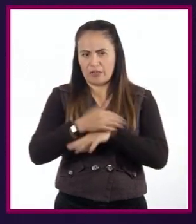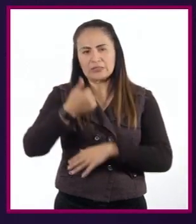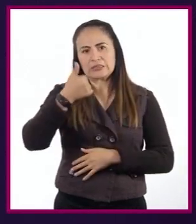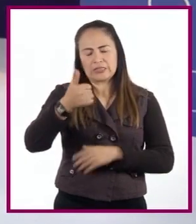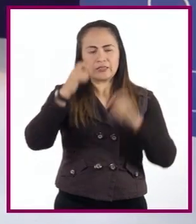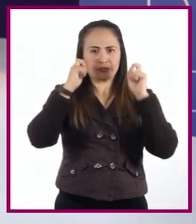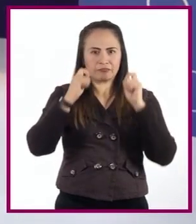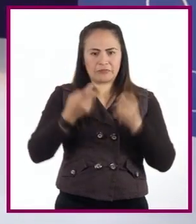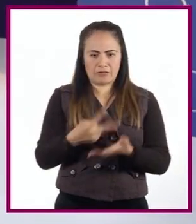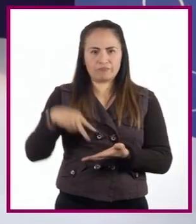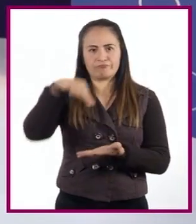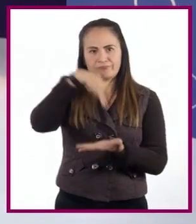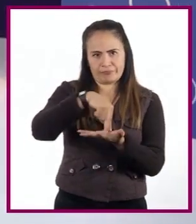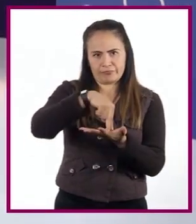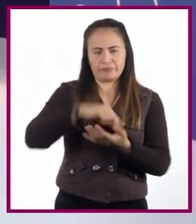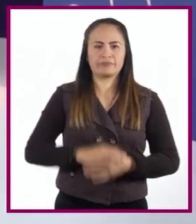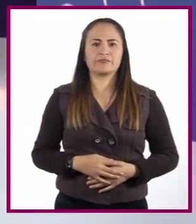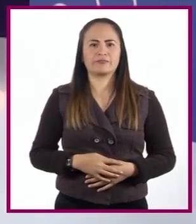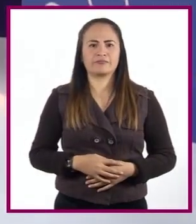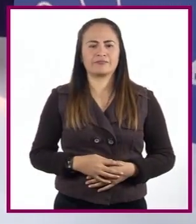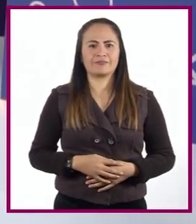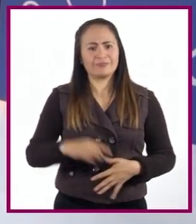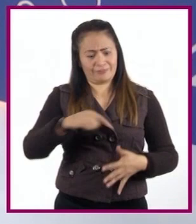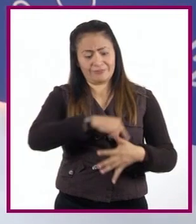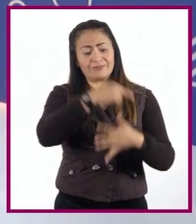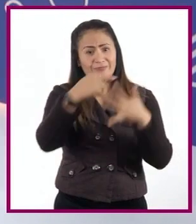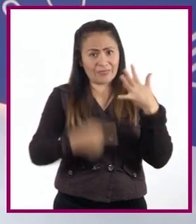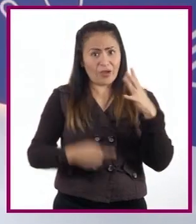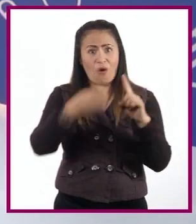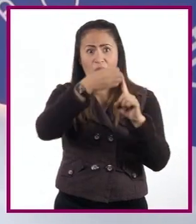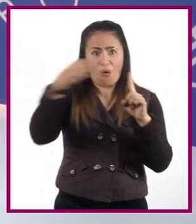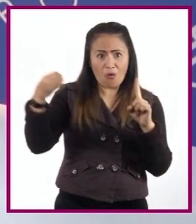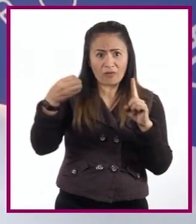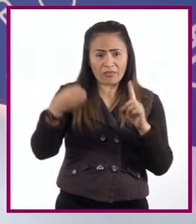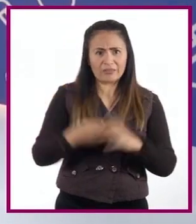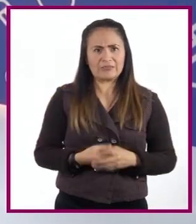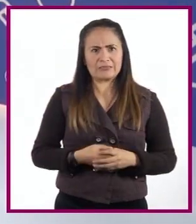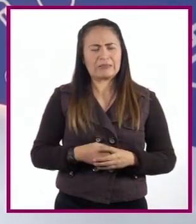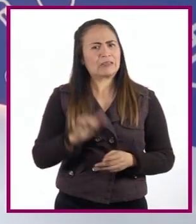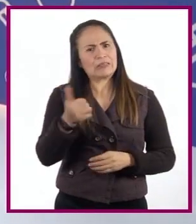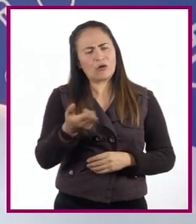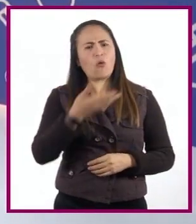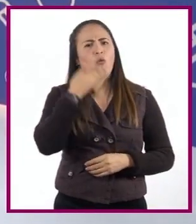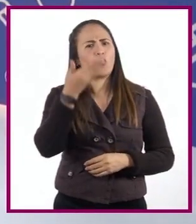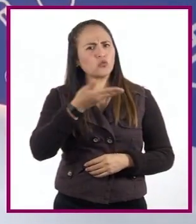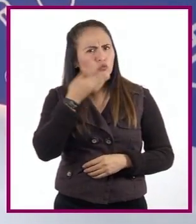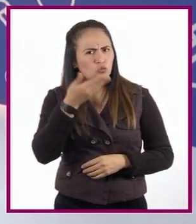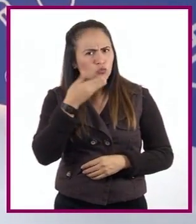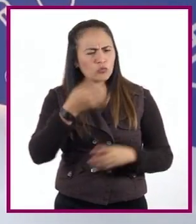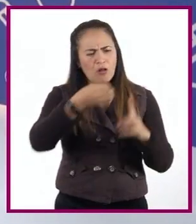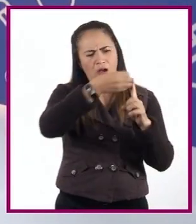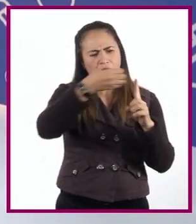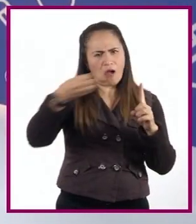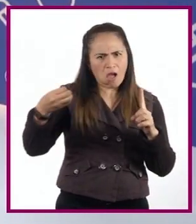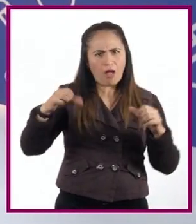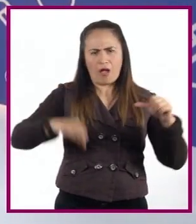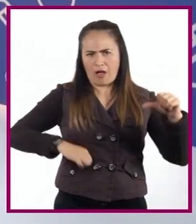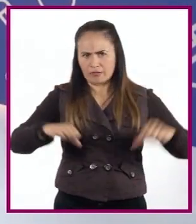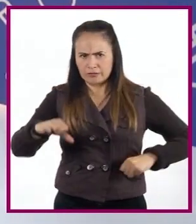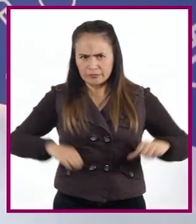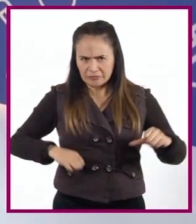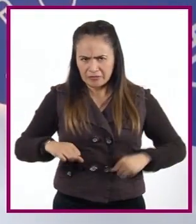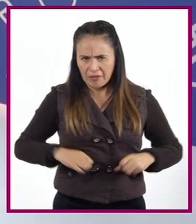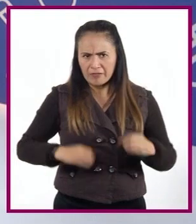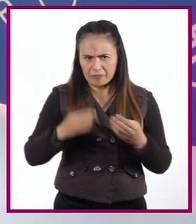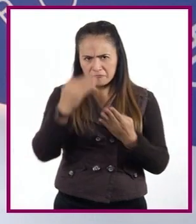levanto. ¿Ya se dieron cuenta que cuando iniciamos un nuevo día, regularmente hacemos una serie de actividades?